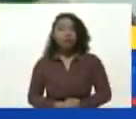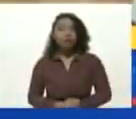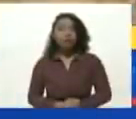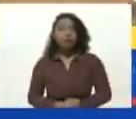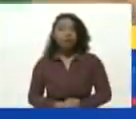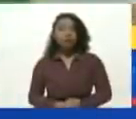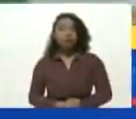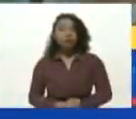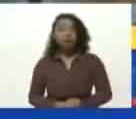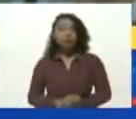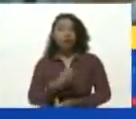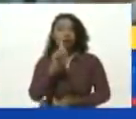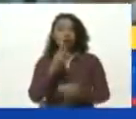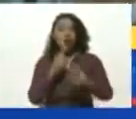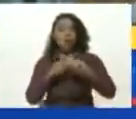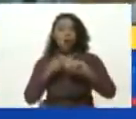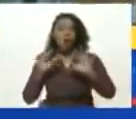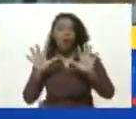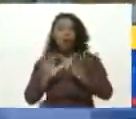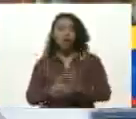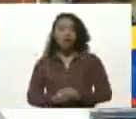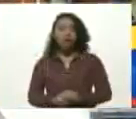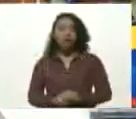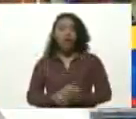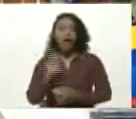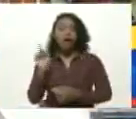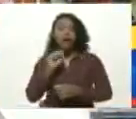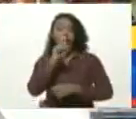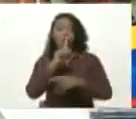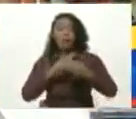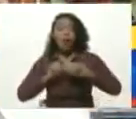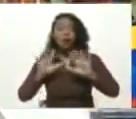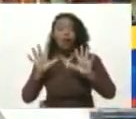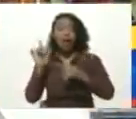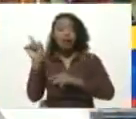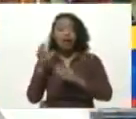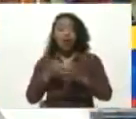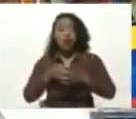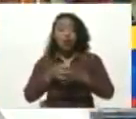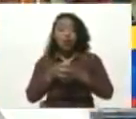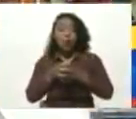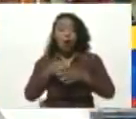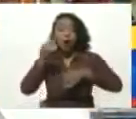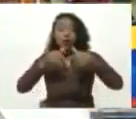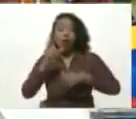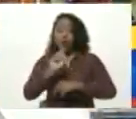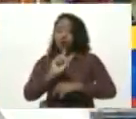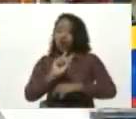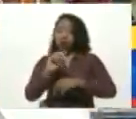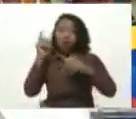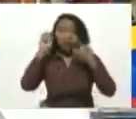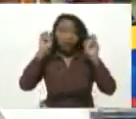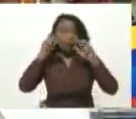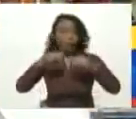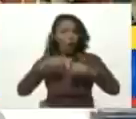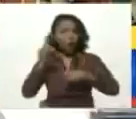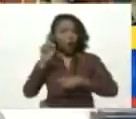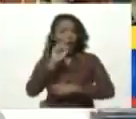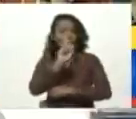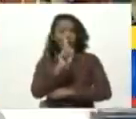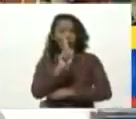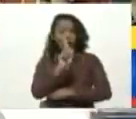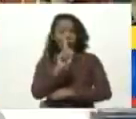El 1x10. Ese 1x10 para el campo electoral, que no es el tema de hoy, es que una